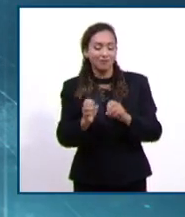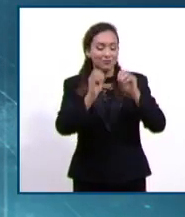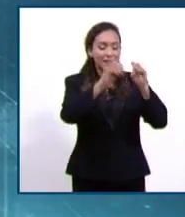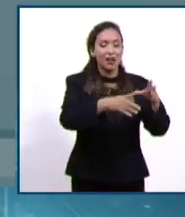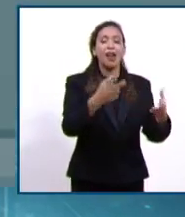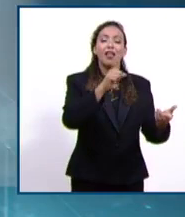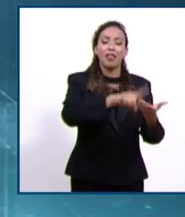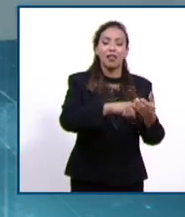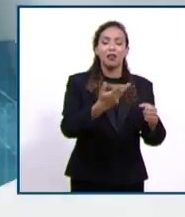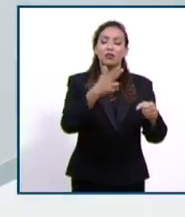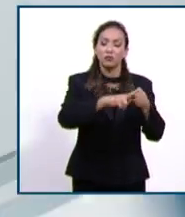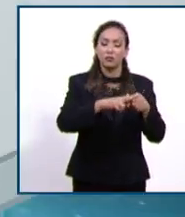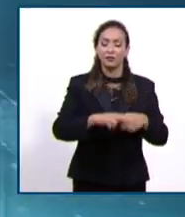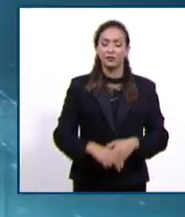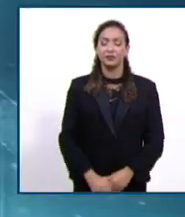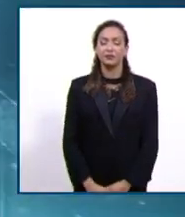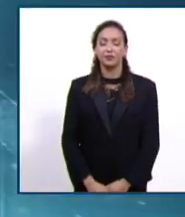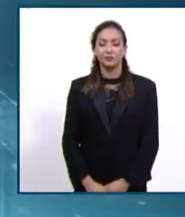segunda sala.